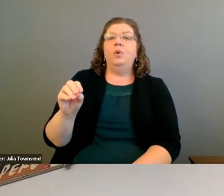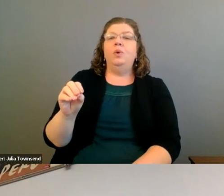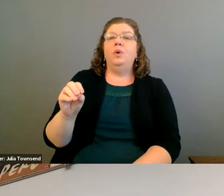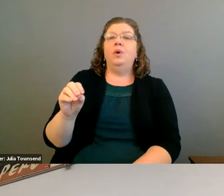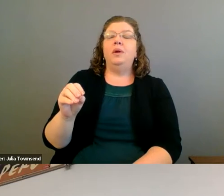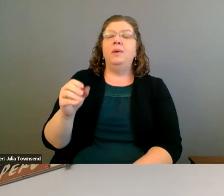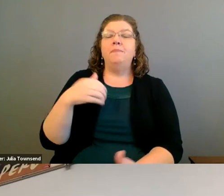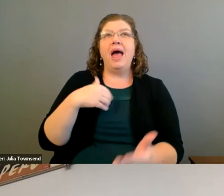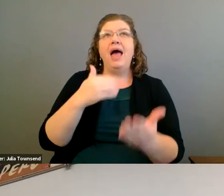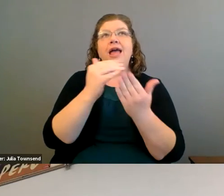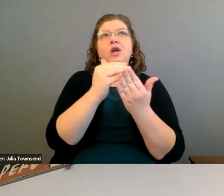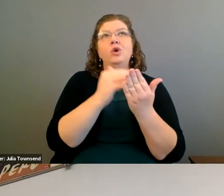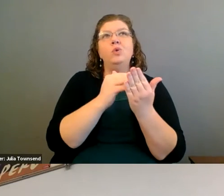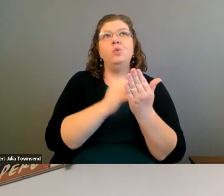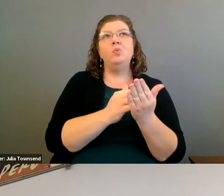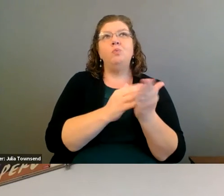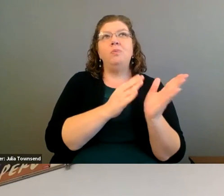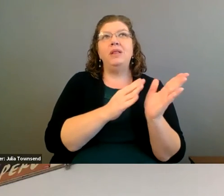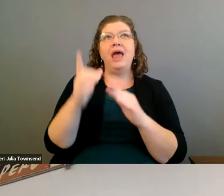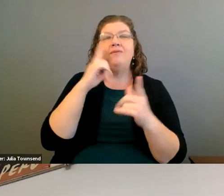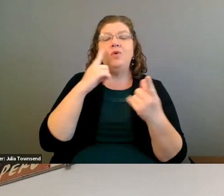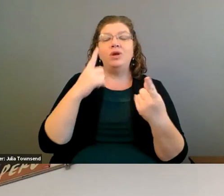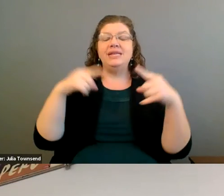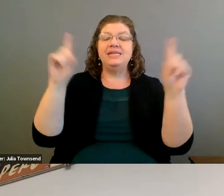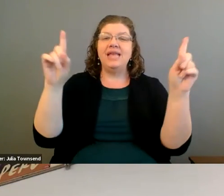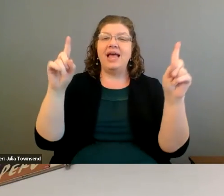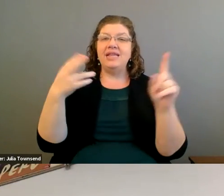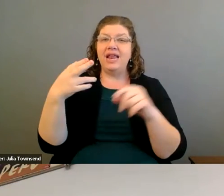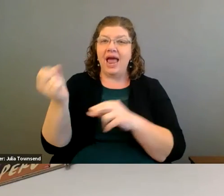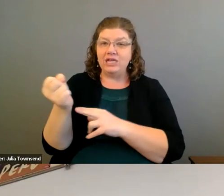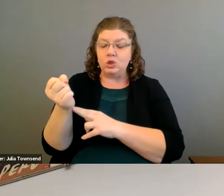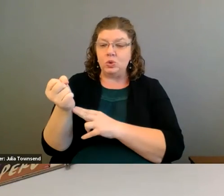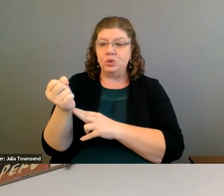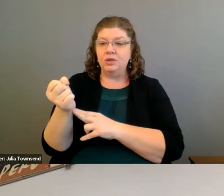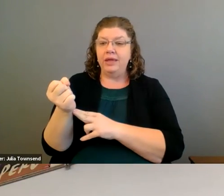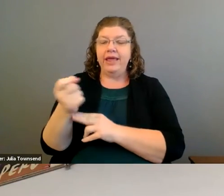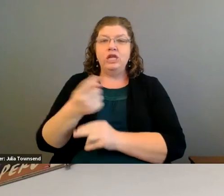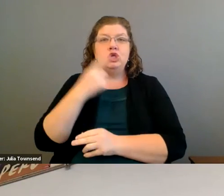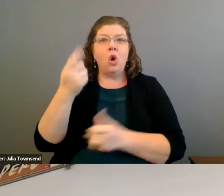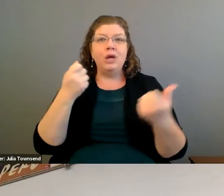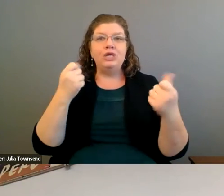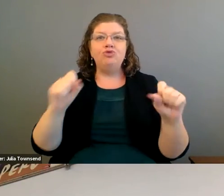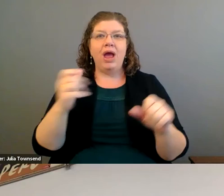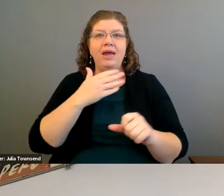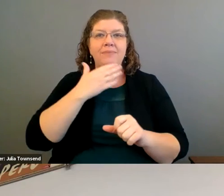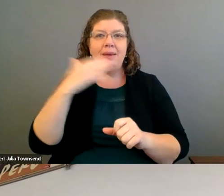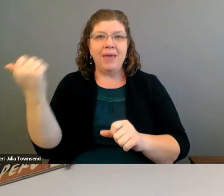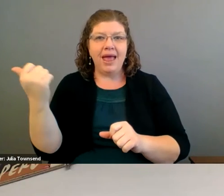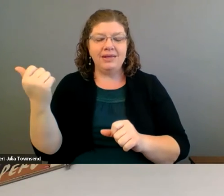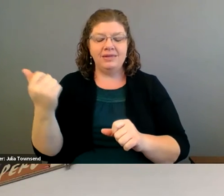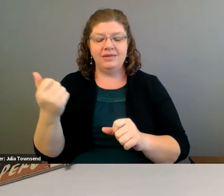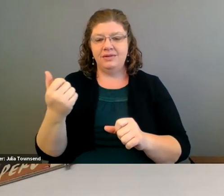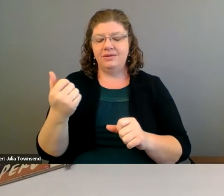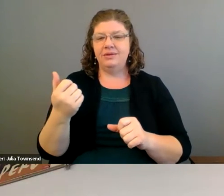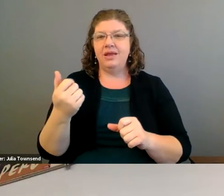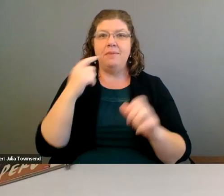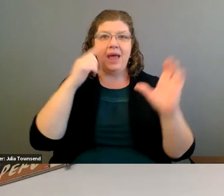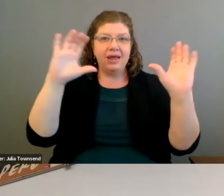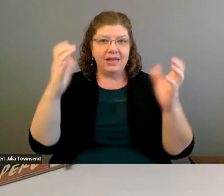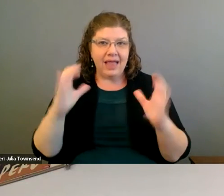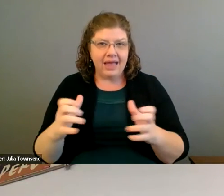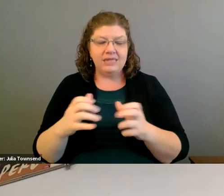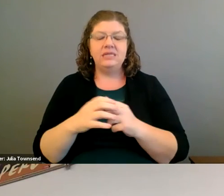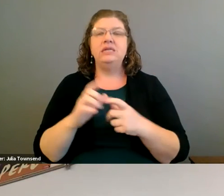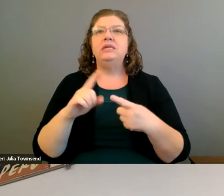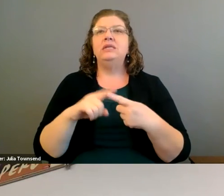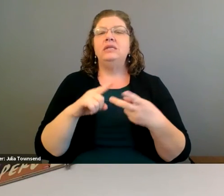Mi receta para tener éxito en preparatoria ha sido Siempre esforzarme al máximo en todas